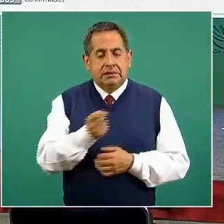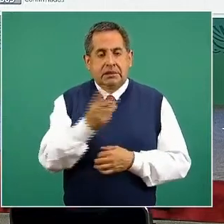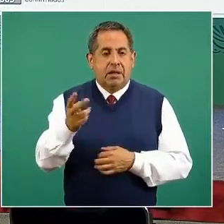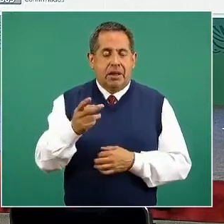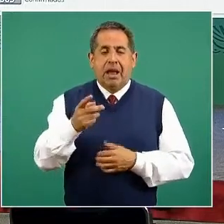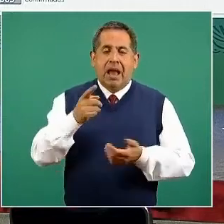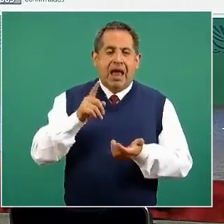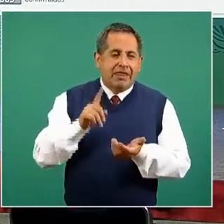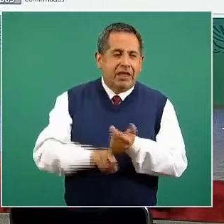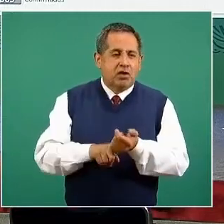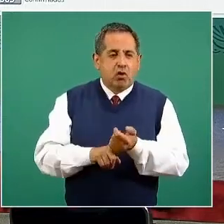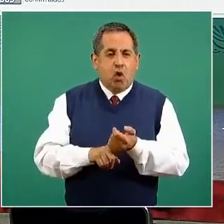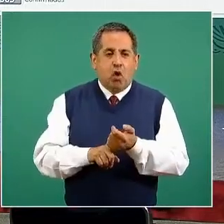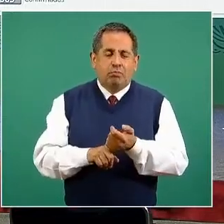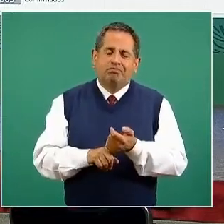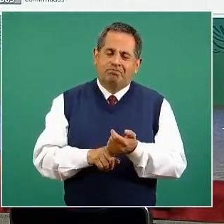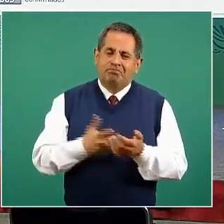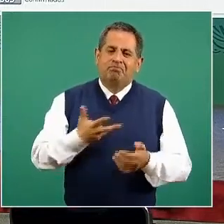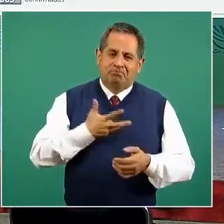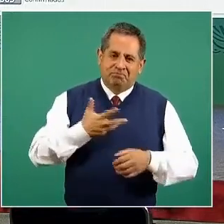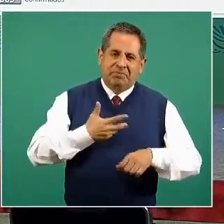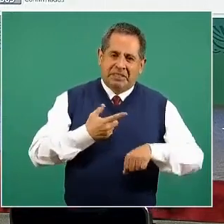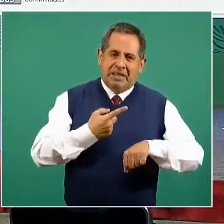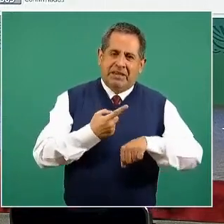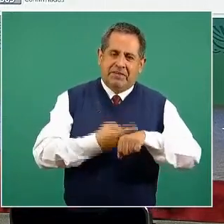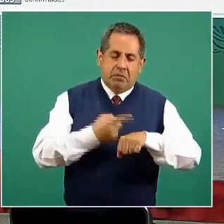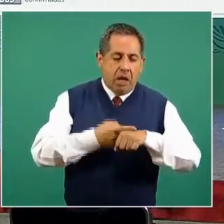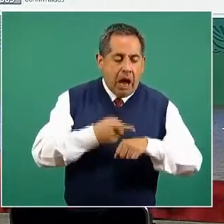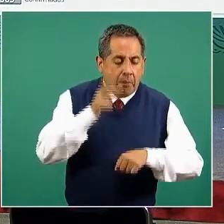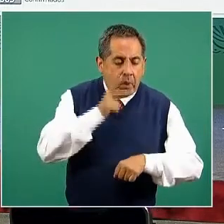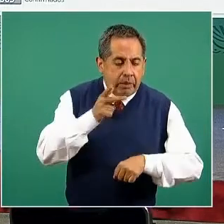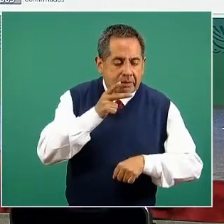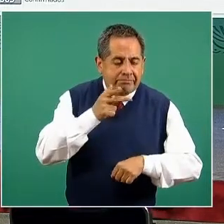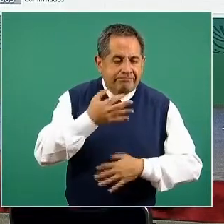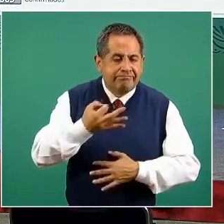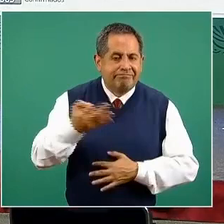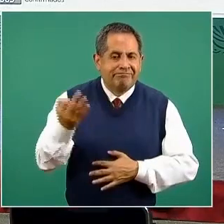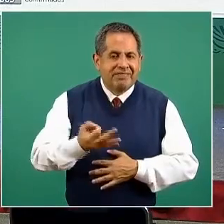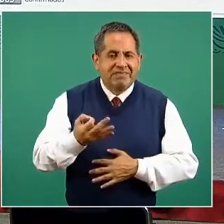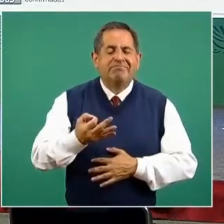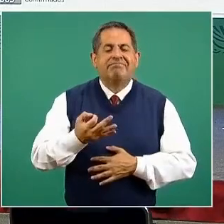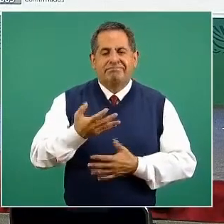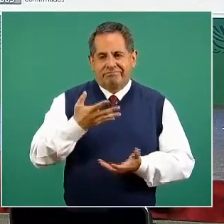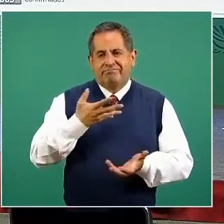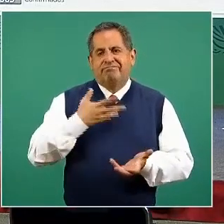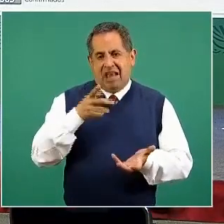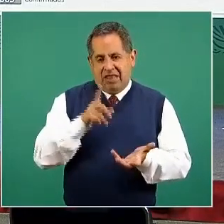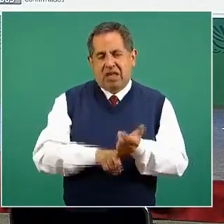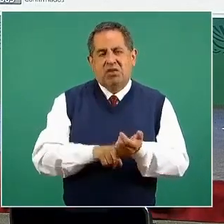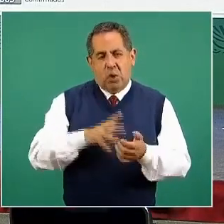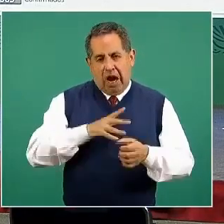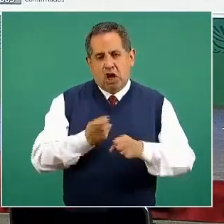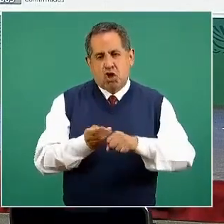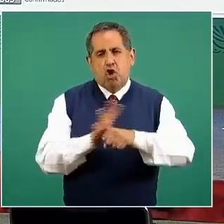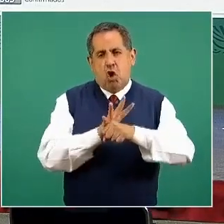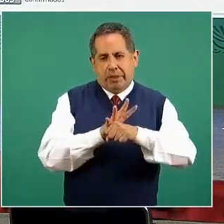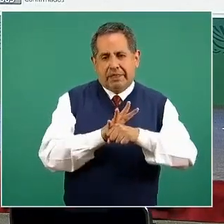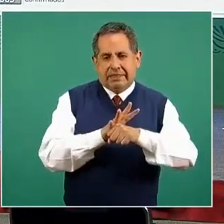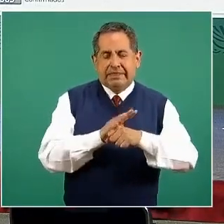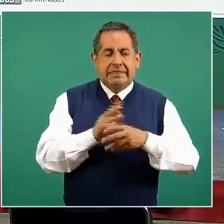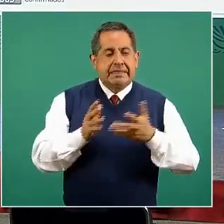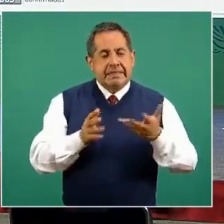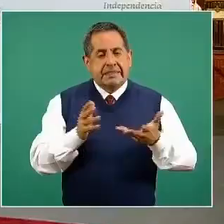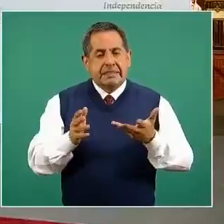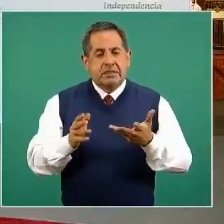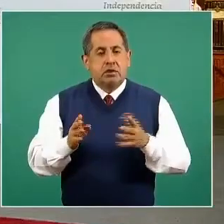positividad, que es precisamente el número de personas que dan un resultado o son clasificadas como casos confirmados de COVID, en relación